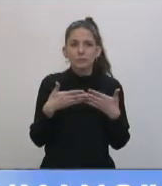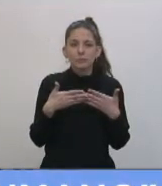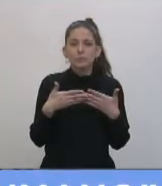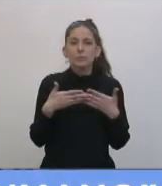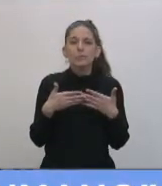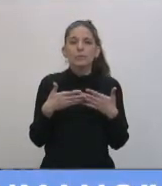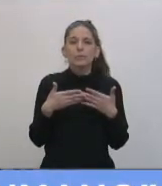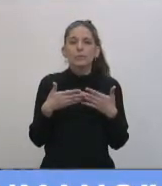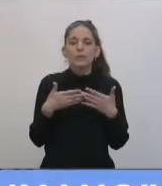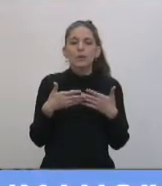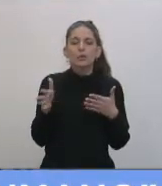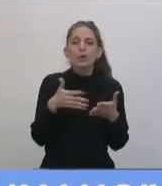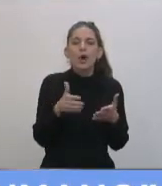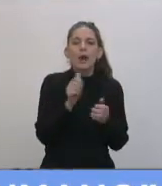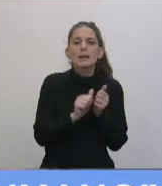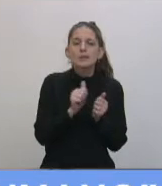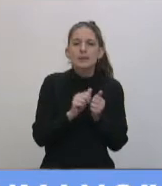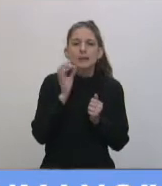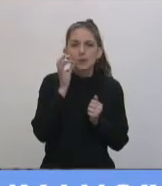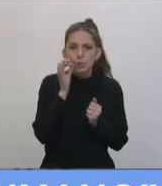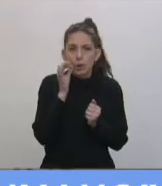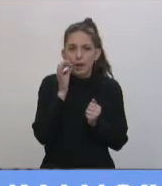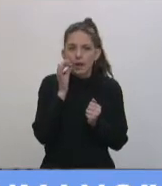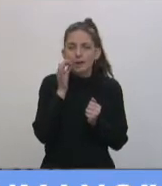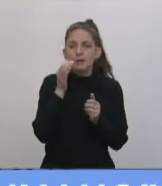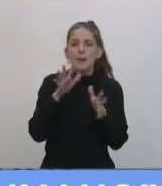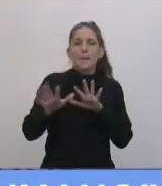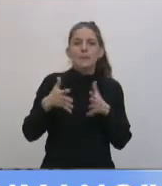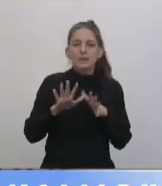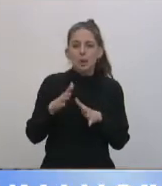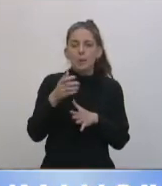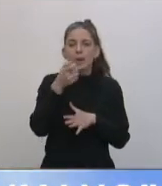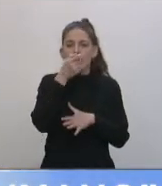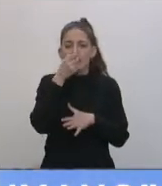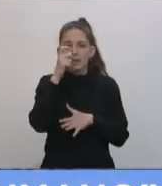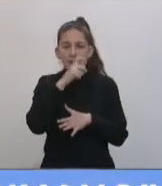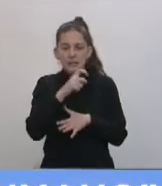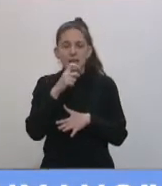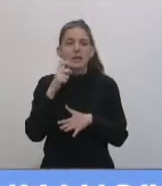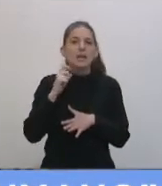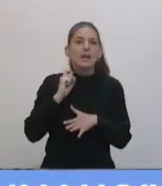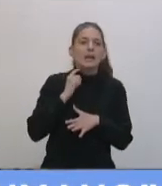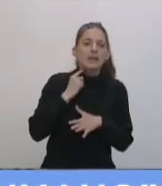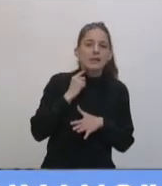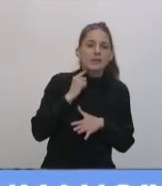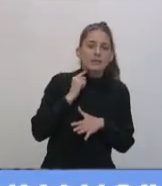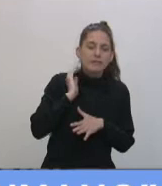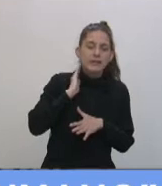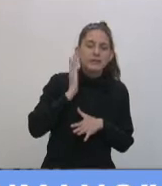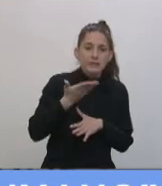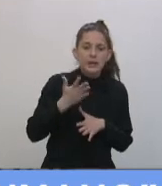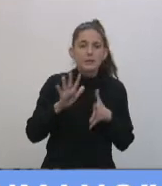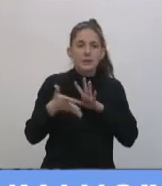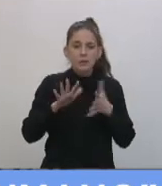los ingenios azucareros, más o menos de 27, 16 cerró, y esto, como es